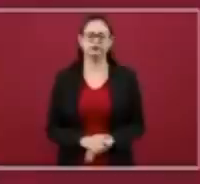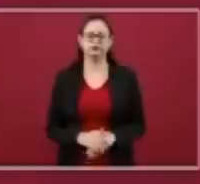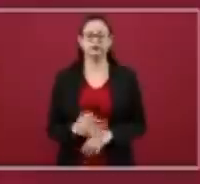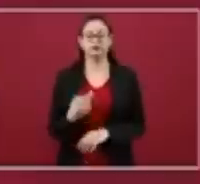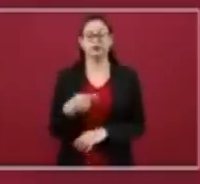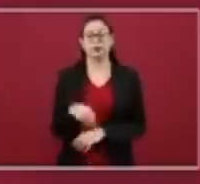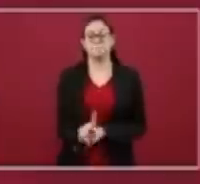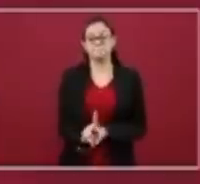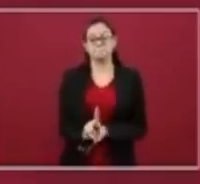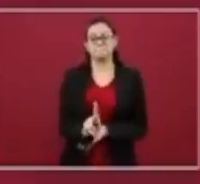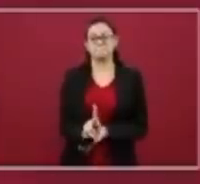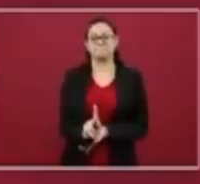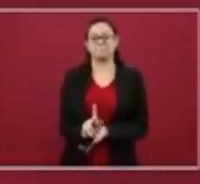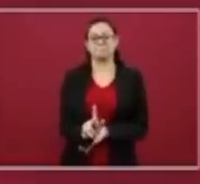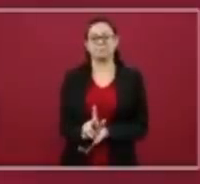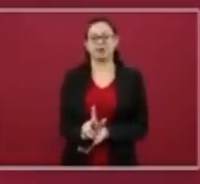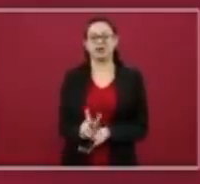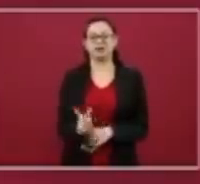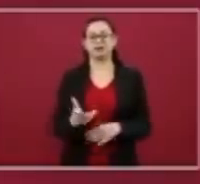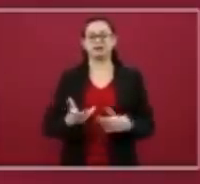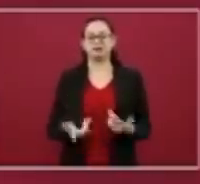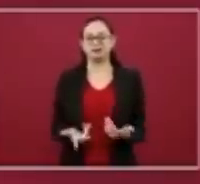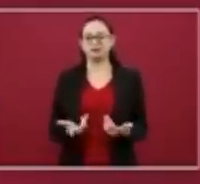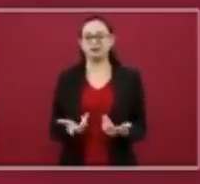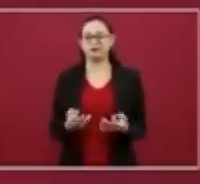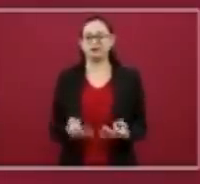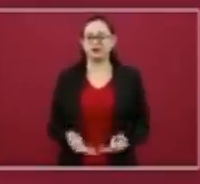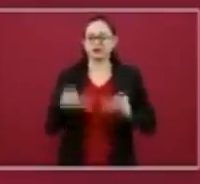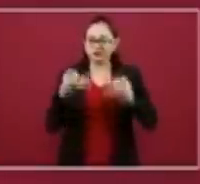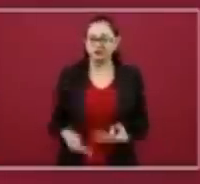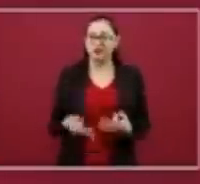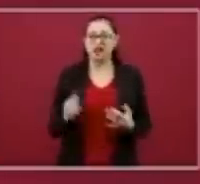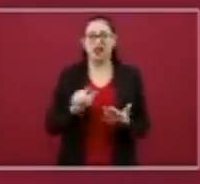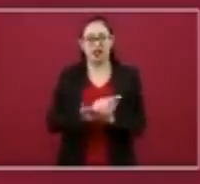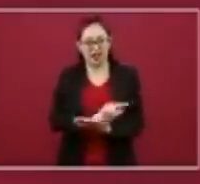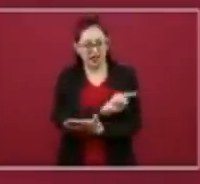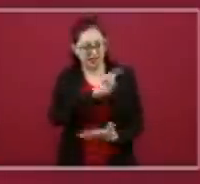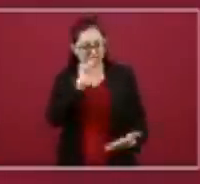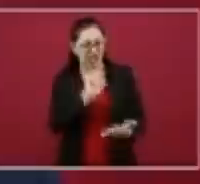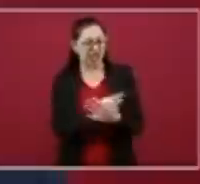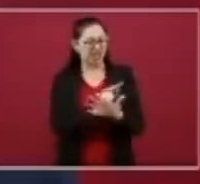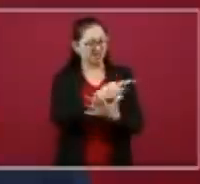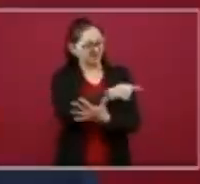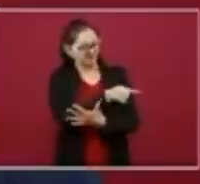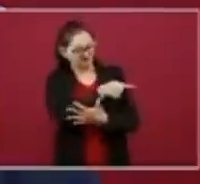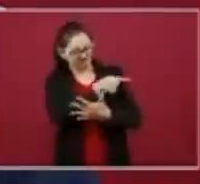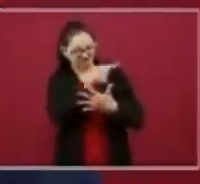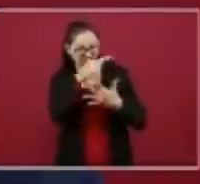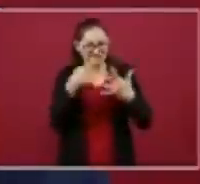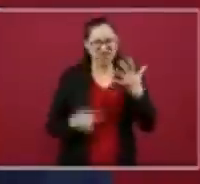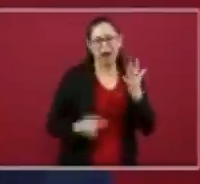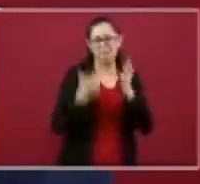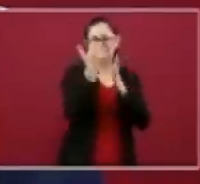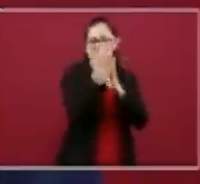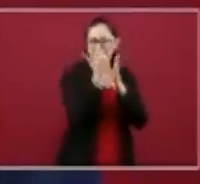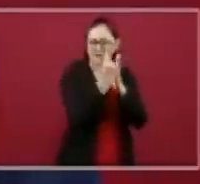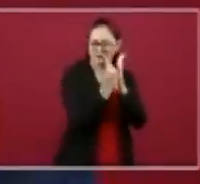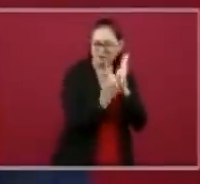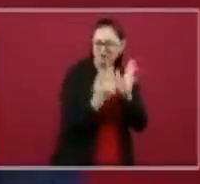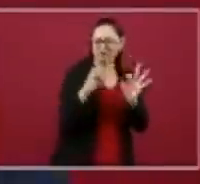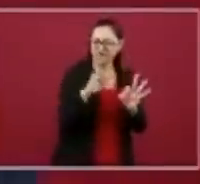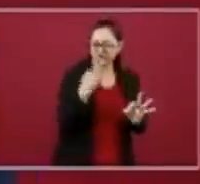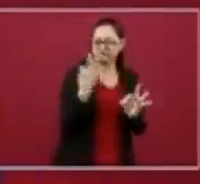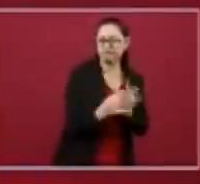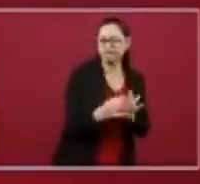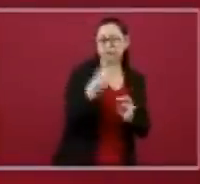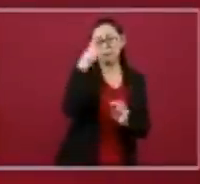pero que podamos legalmente contar con todos los elementos que se requieran para